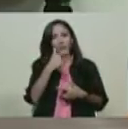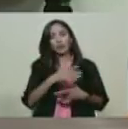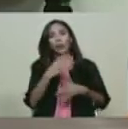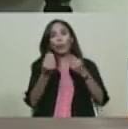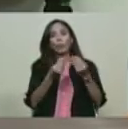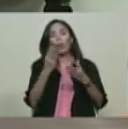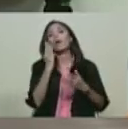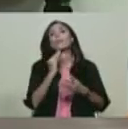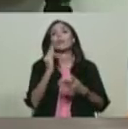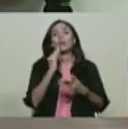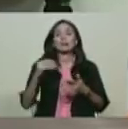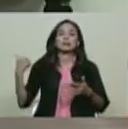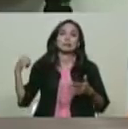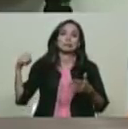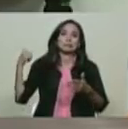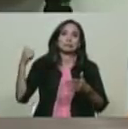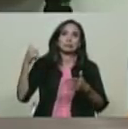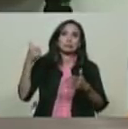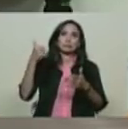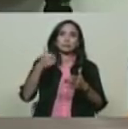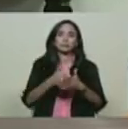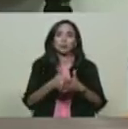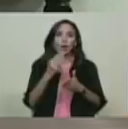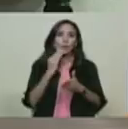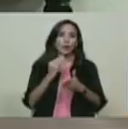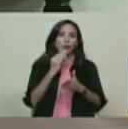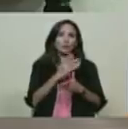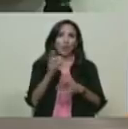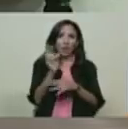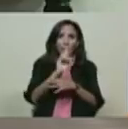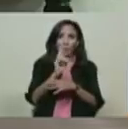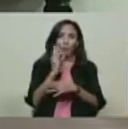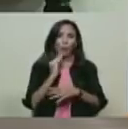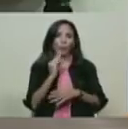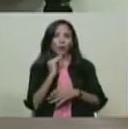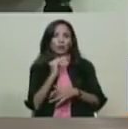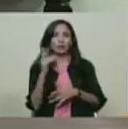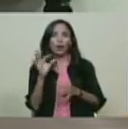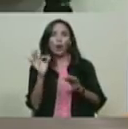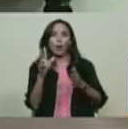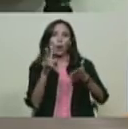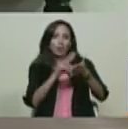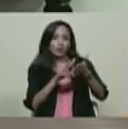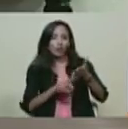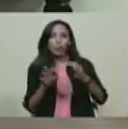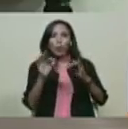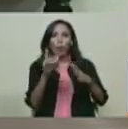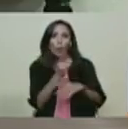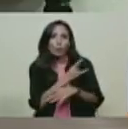adquirido, bueno, eso no se adquiere en los libros, ni en Harvard.